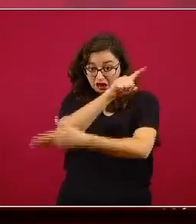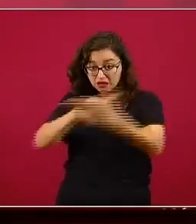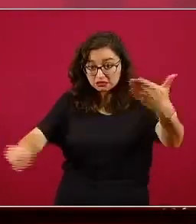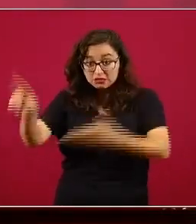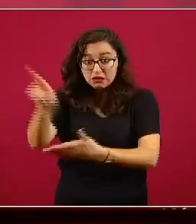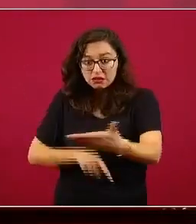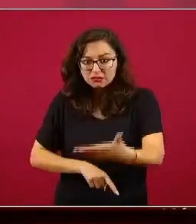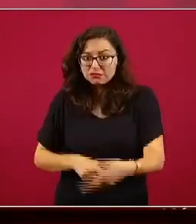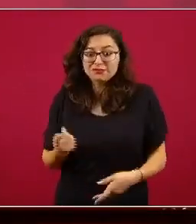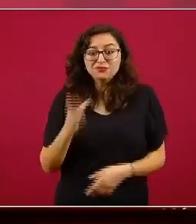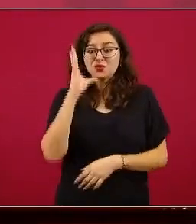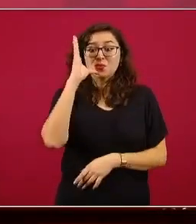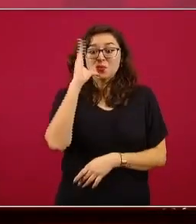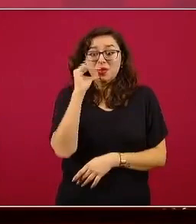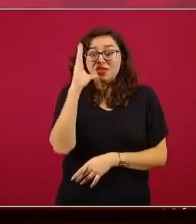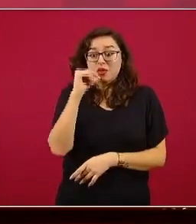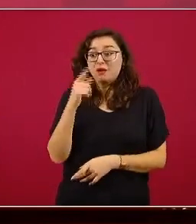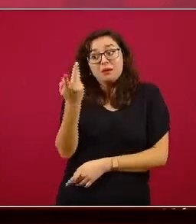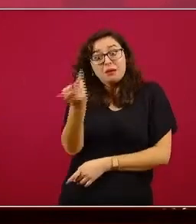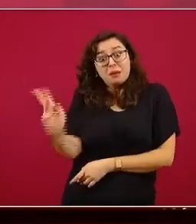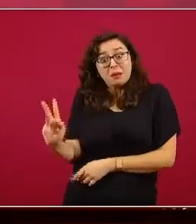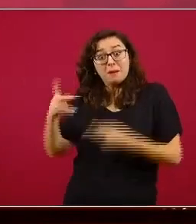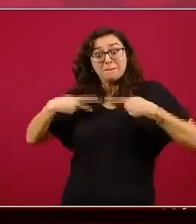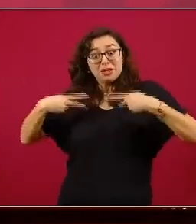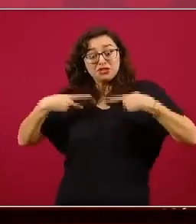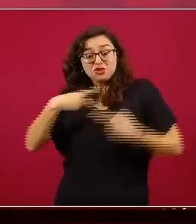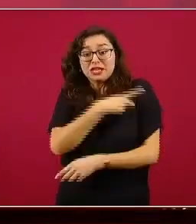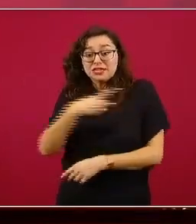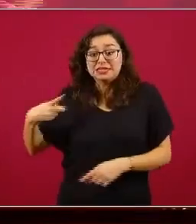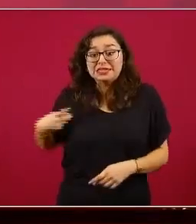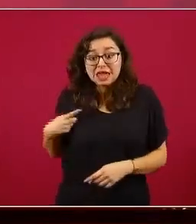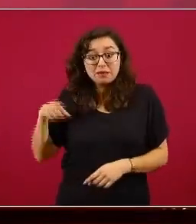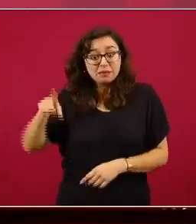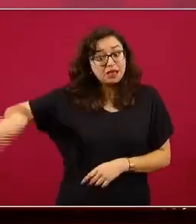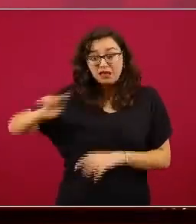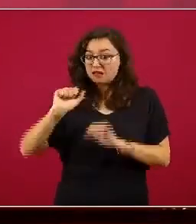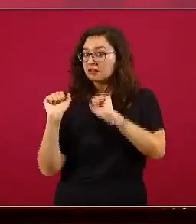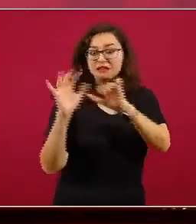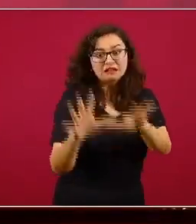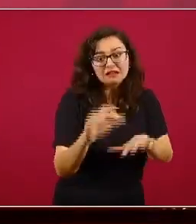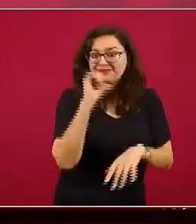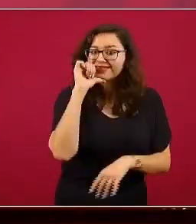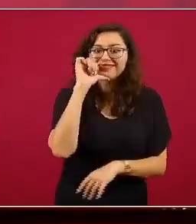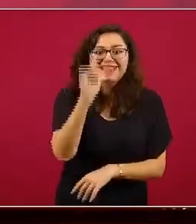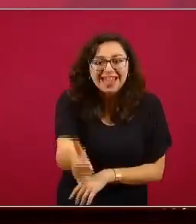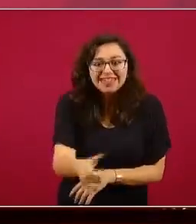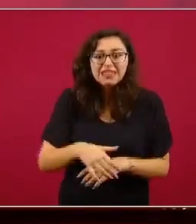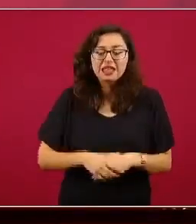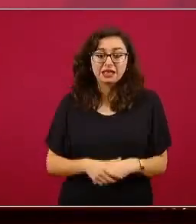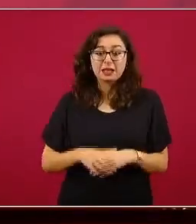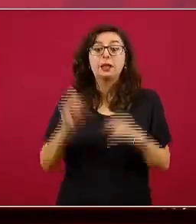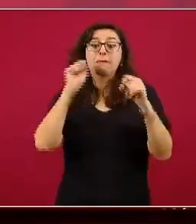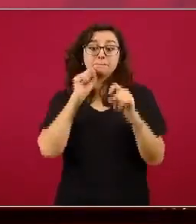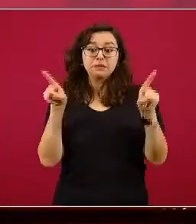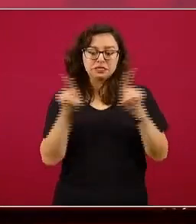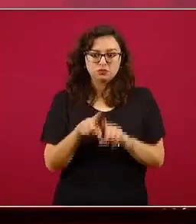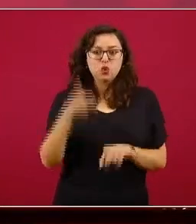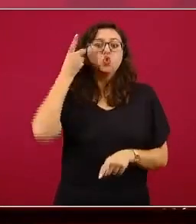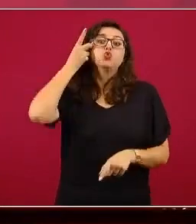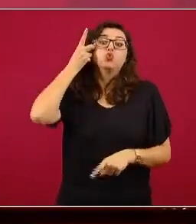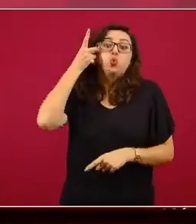ir ahí, y los gerentes y dueños de todos los establecimientos comerciales también que